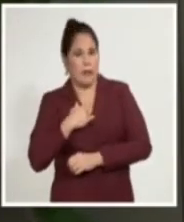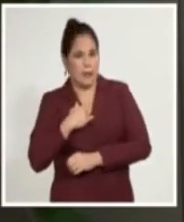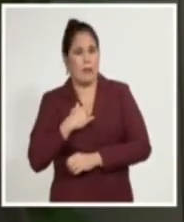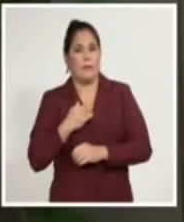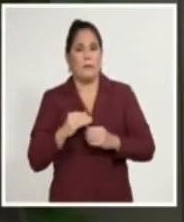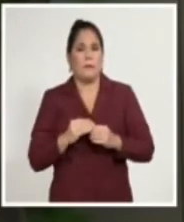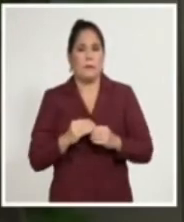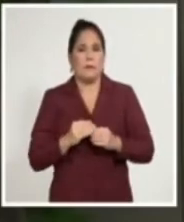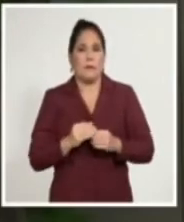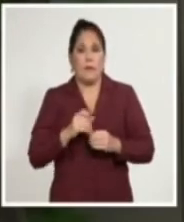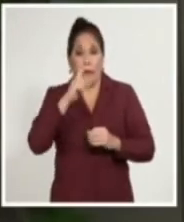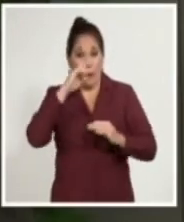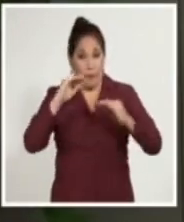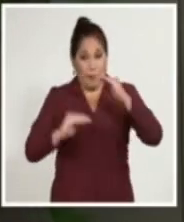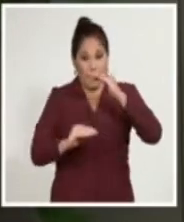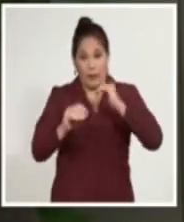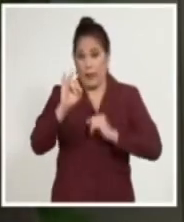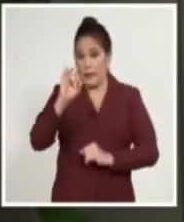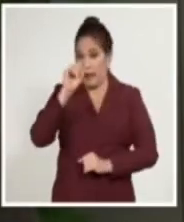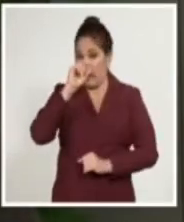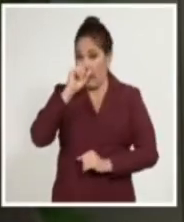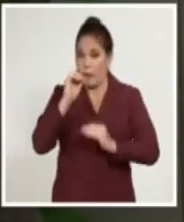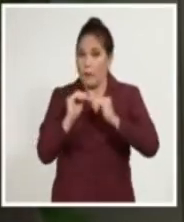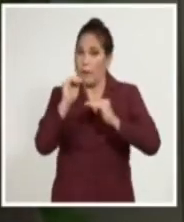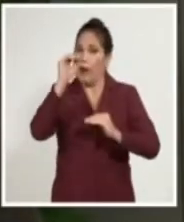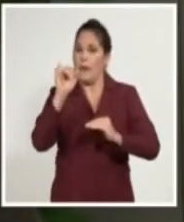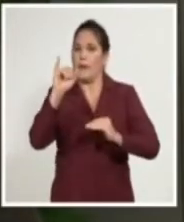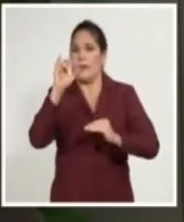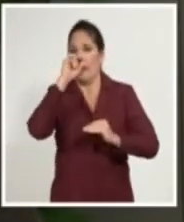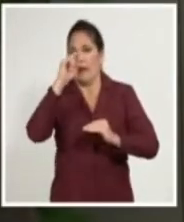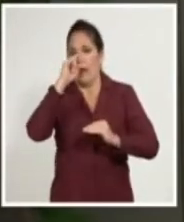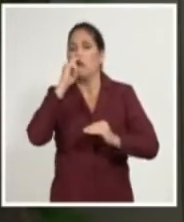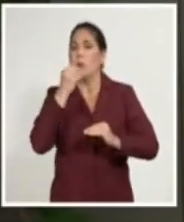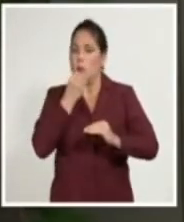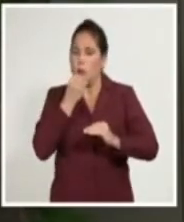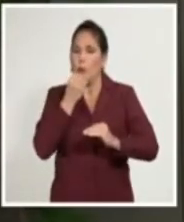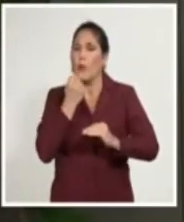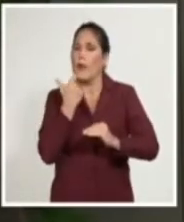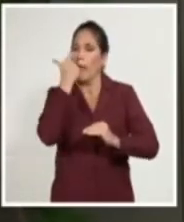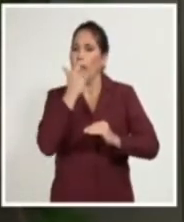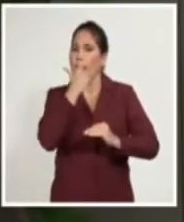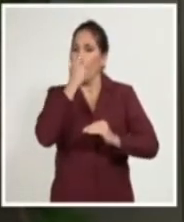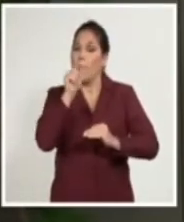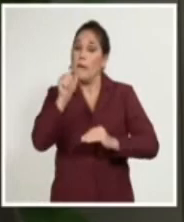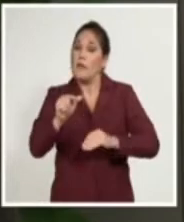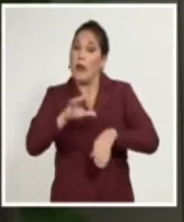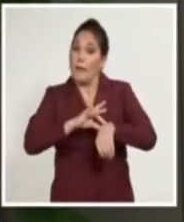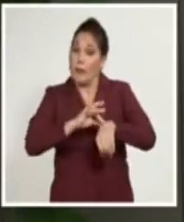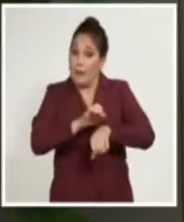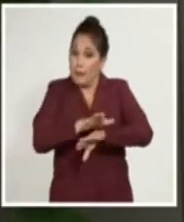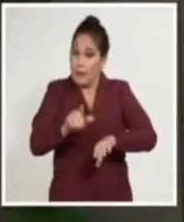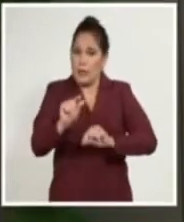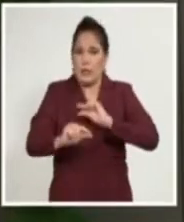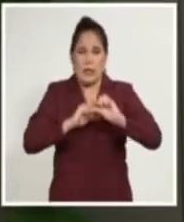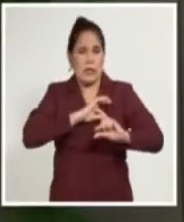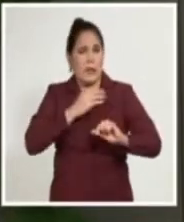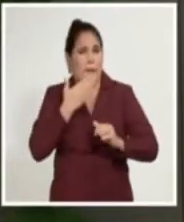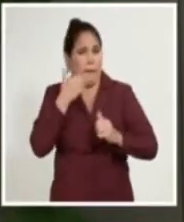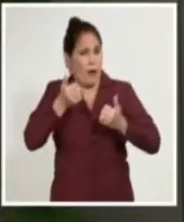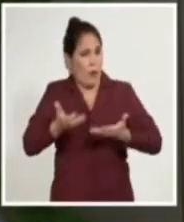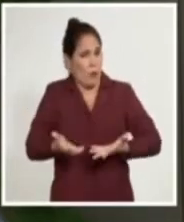estratos, menores de 60 años y mayores de 60 años. Son convalecientes a los que también se le